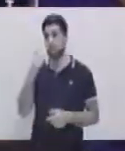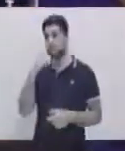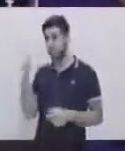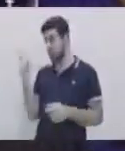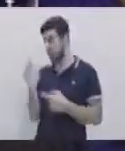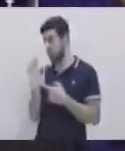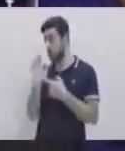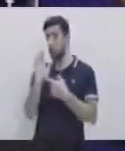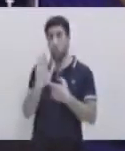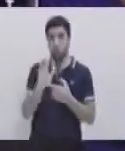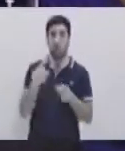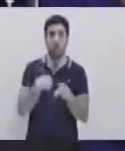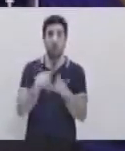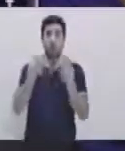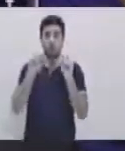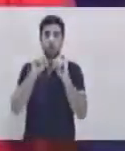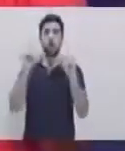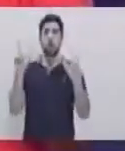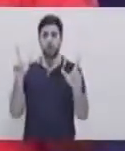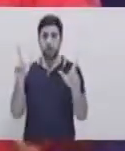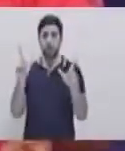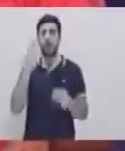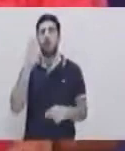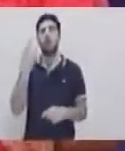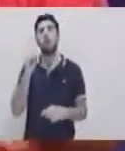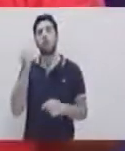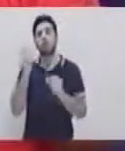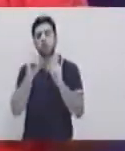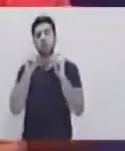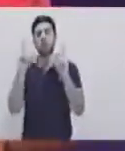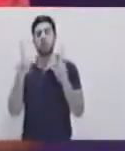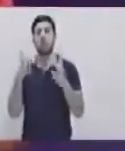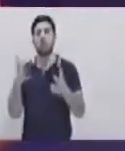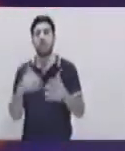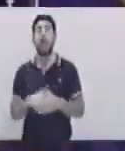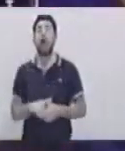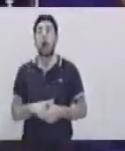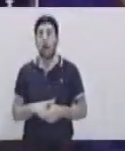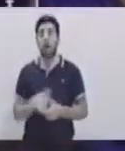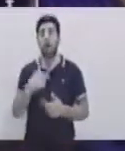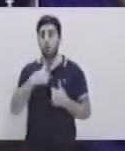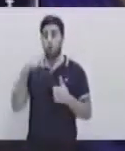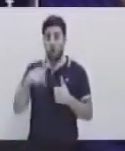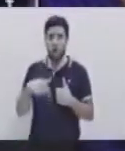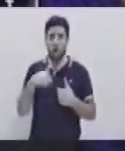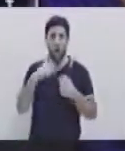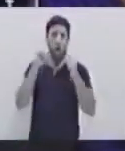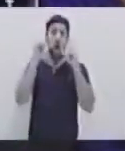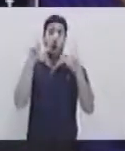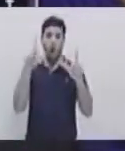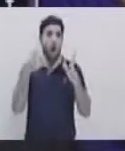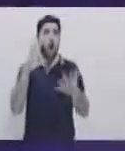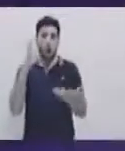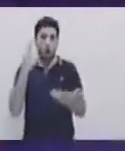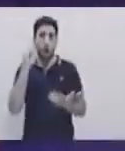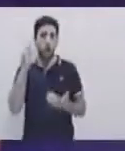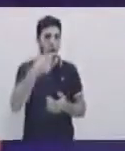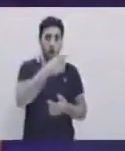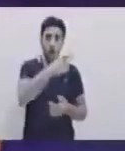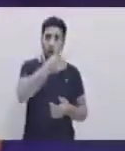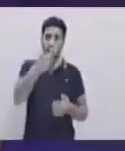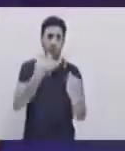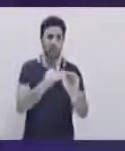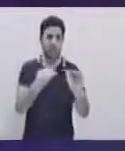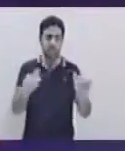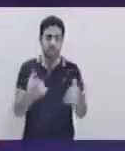Es una expresión de asombro. ¿Por qué de asombro? Porque estoy asombrada que muchos niños me